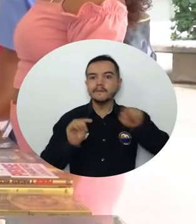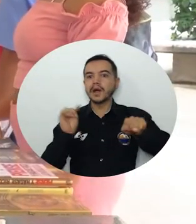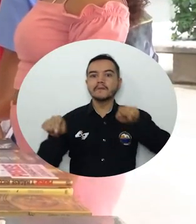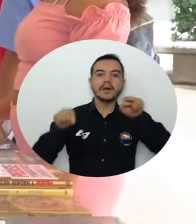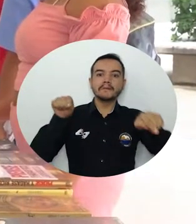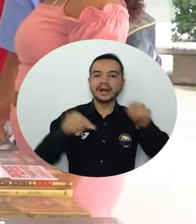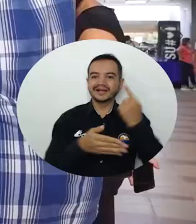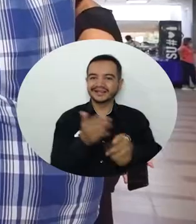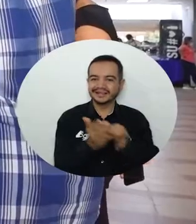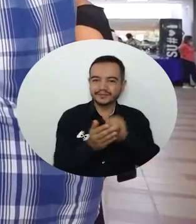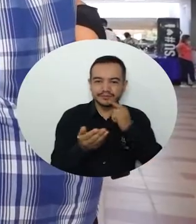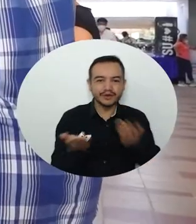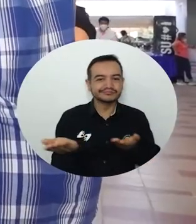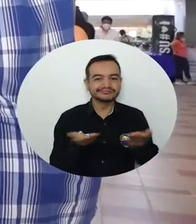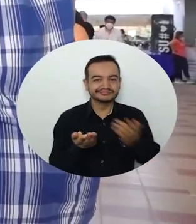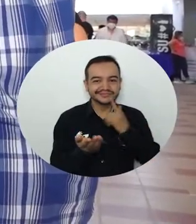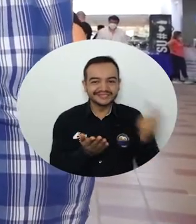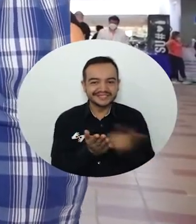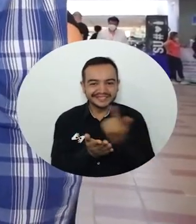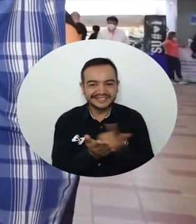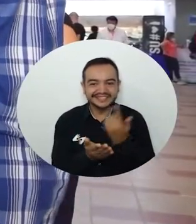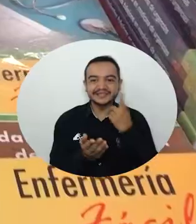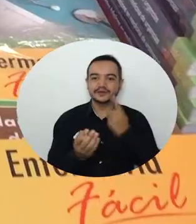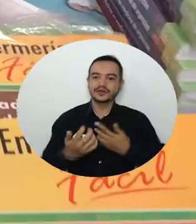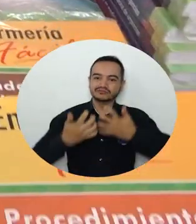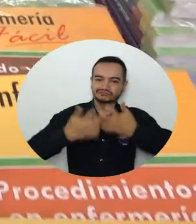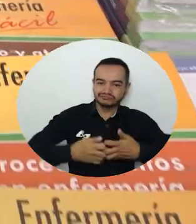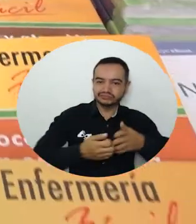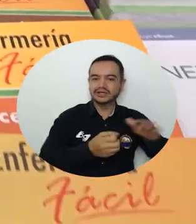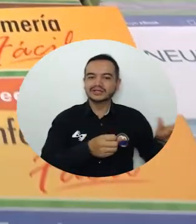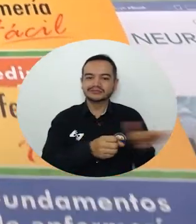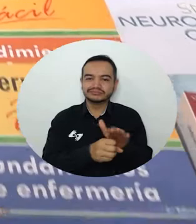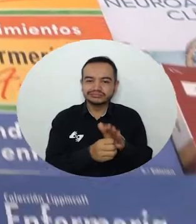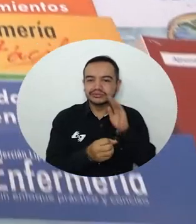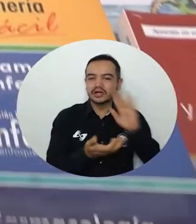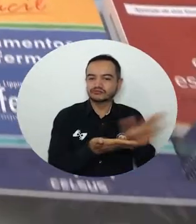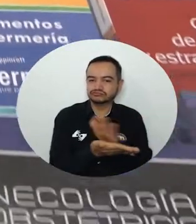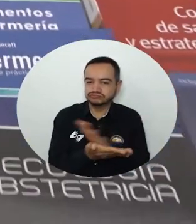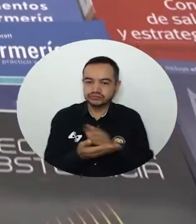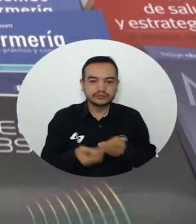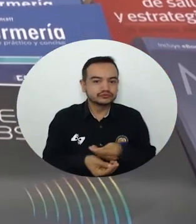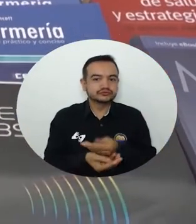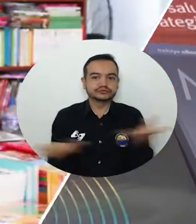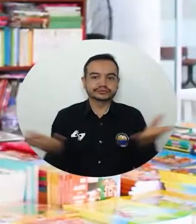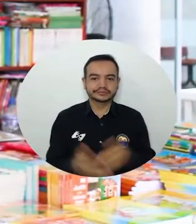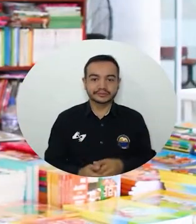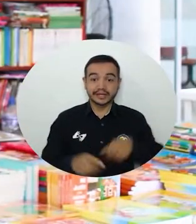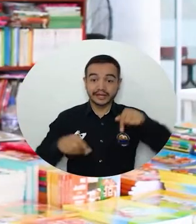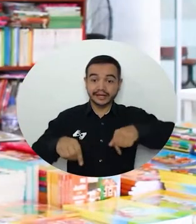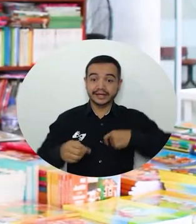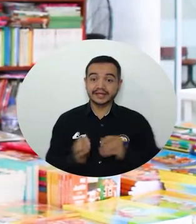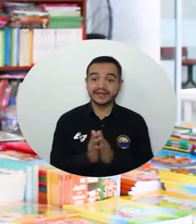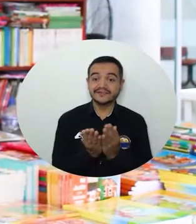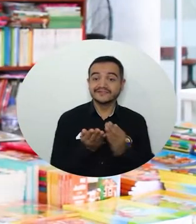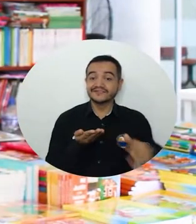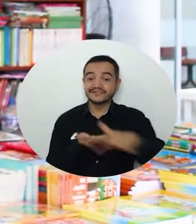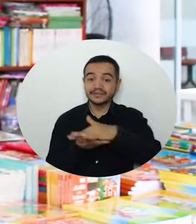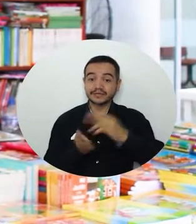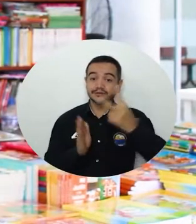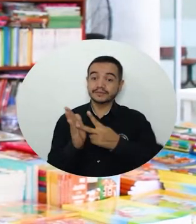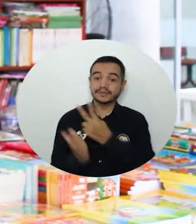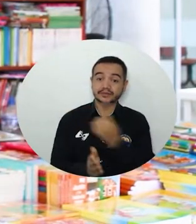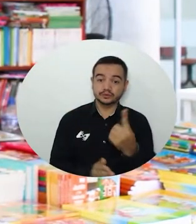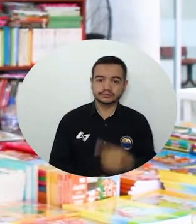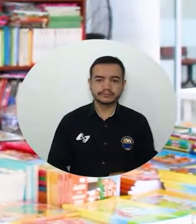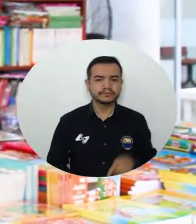editoriales, universidades y librerías que se dieron cita en la Filsmar 2021. Desde el libro infantil hasta libros